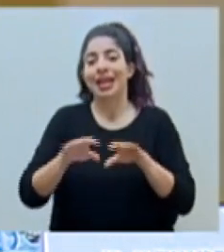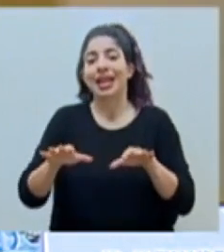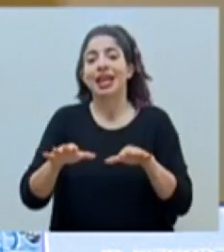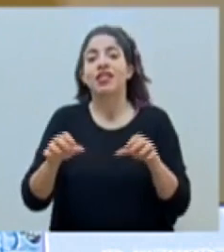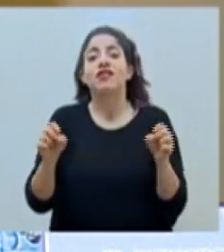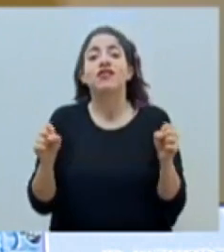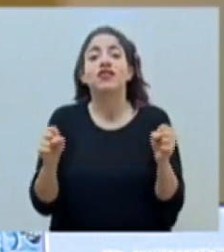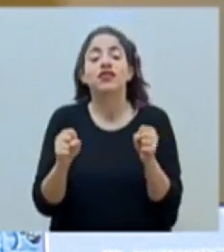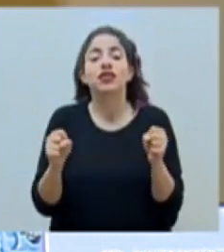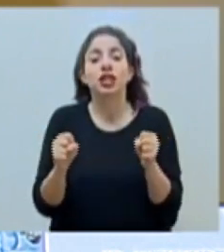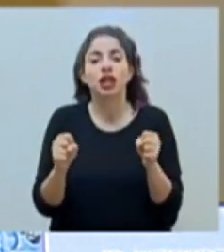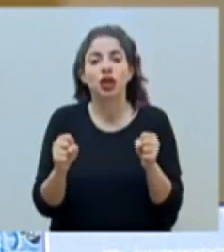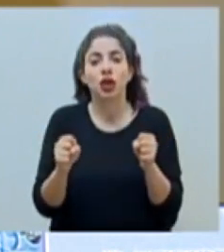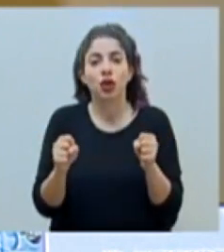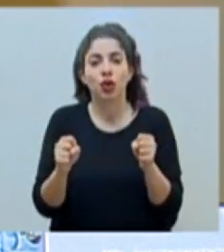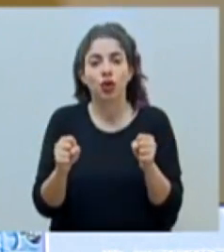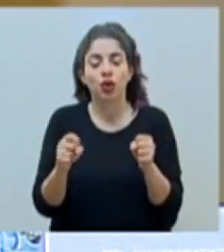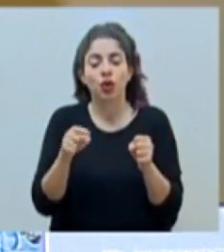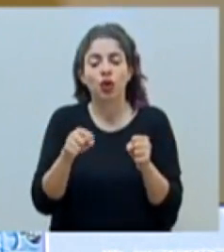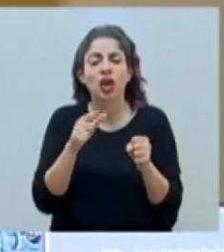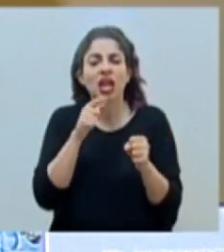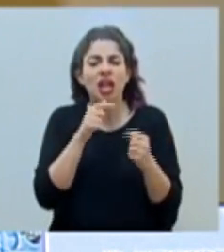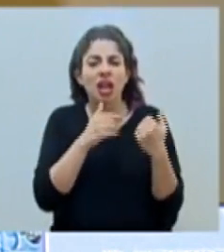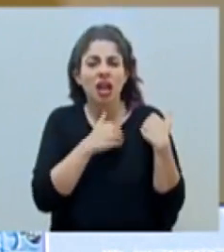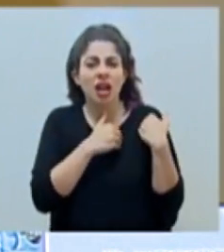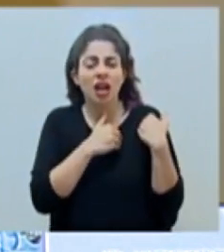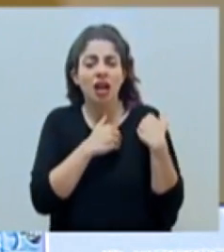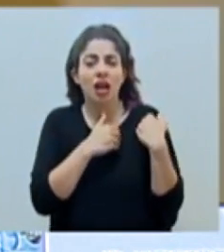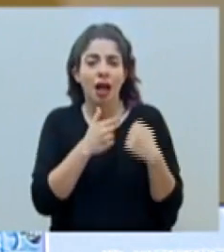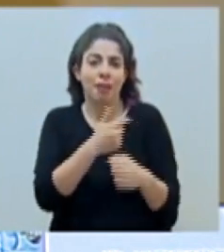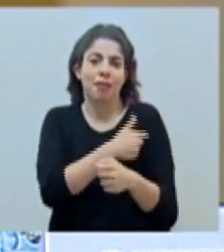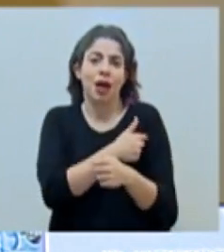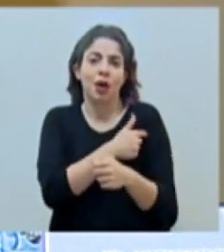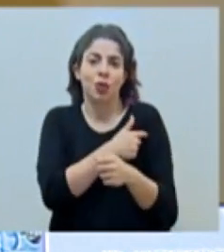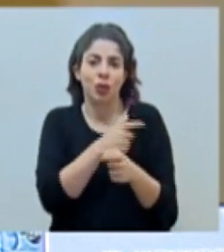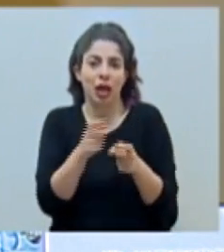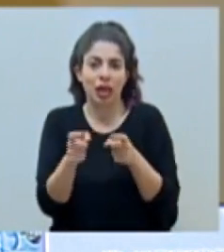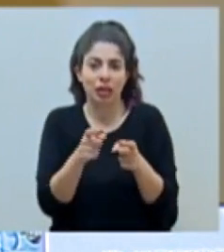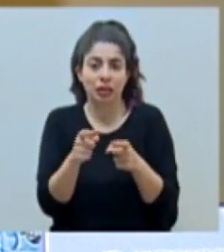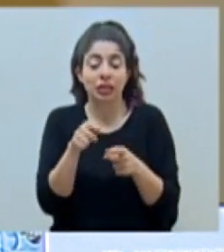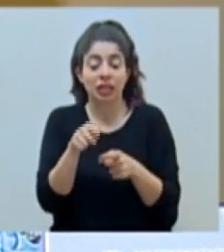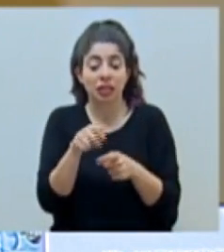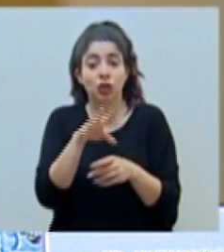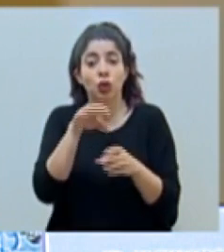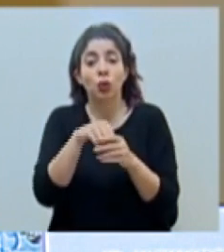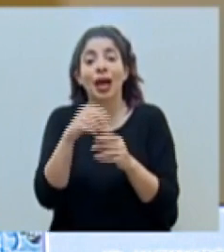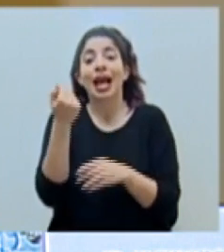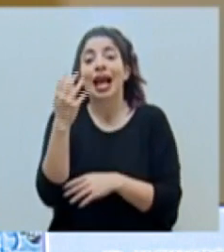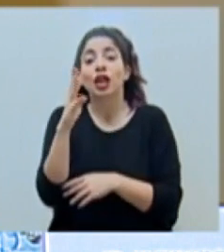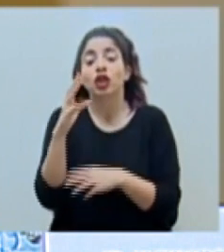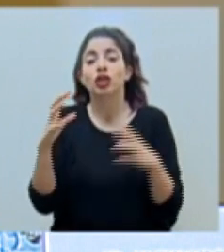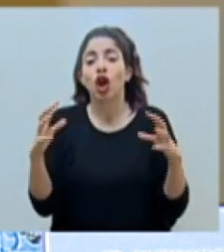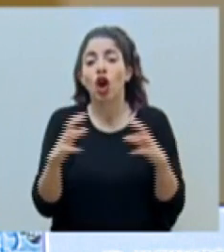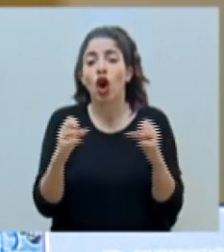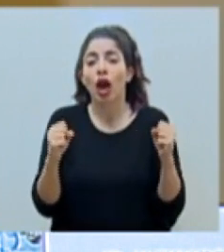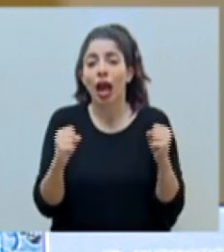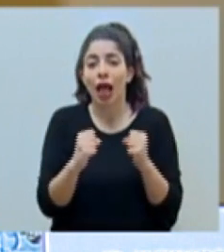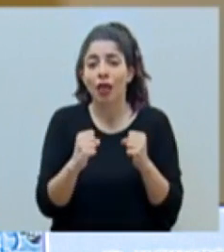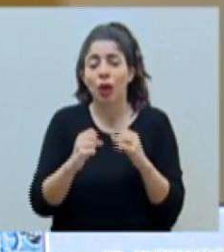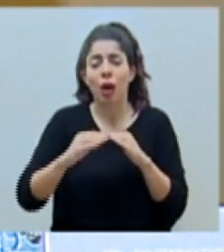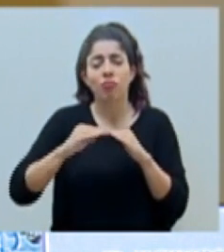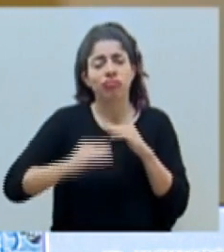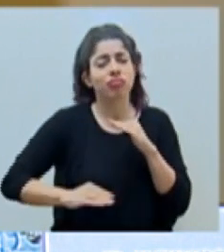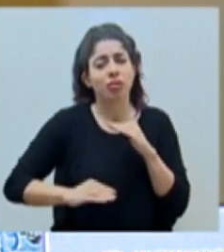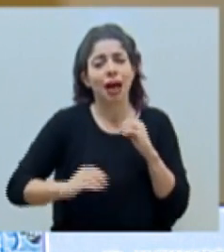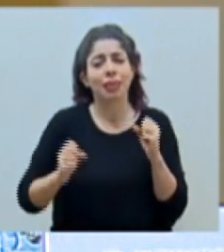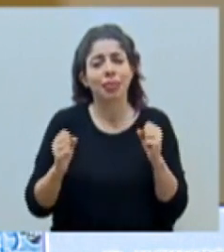frío en la que tienen que manejarse las vacunas. Esto incluye 14 congeladores de ultra baja